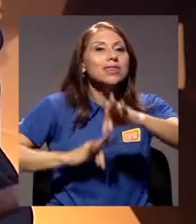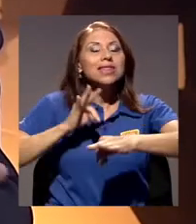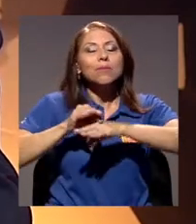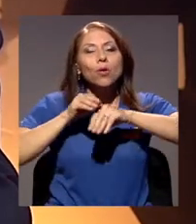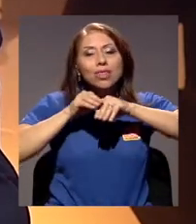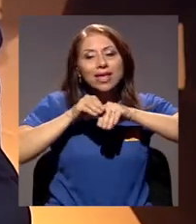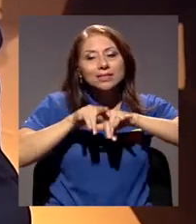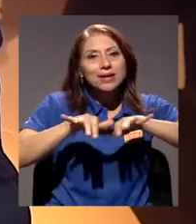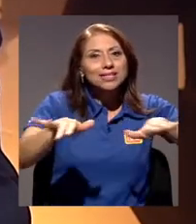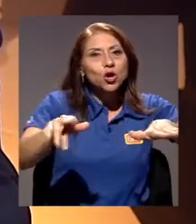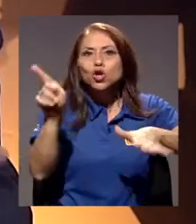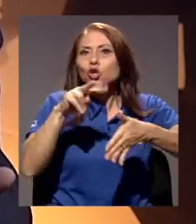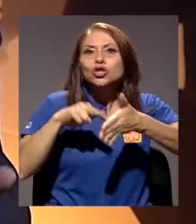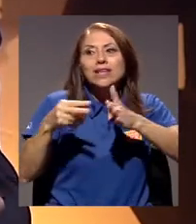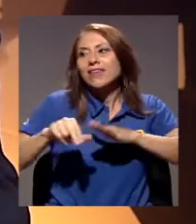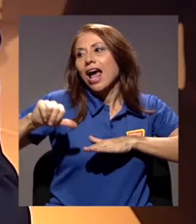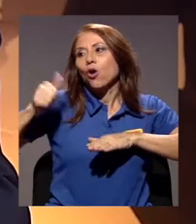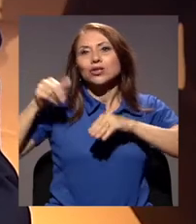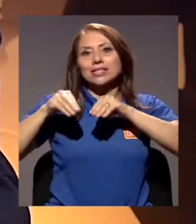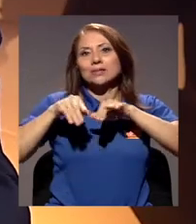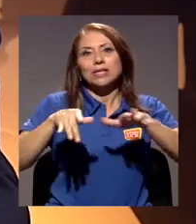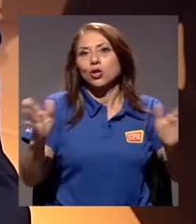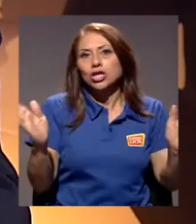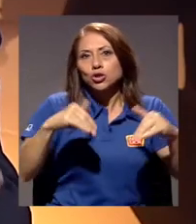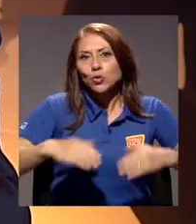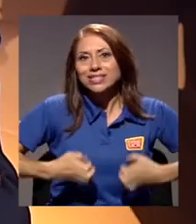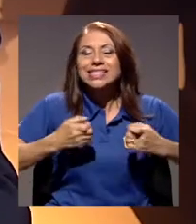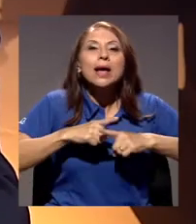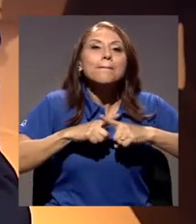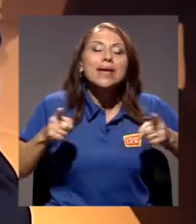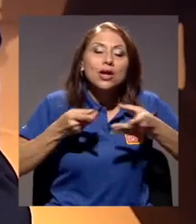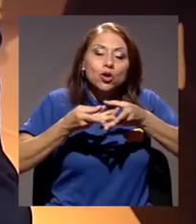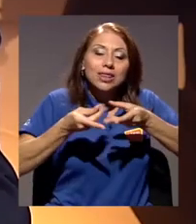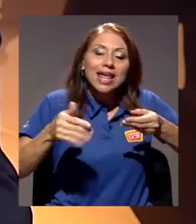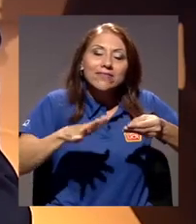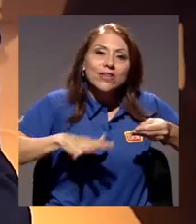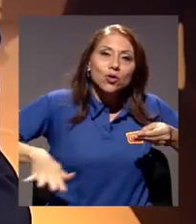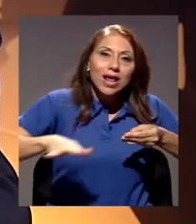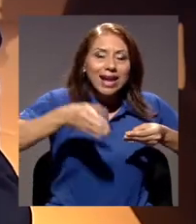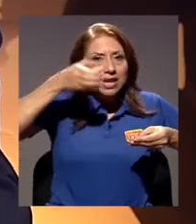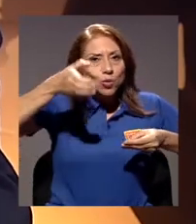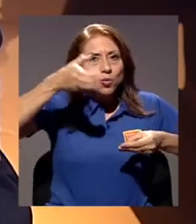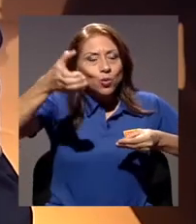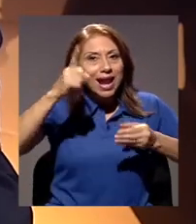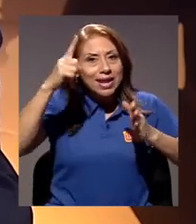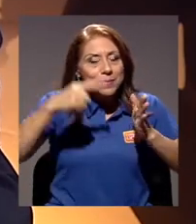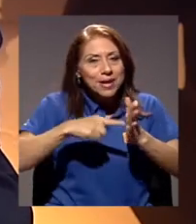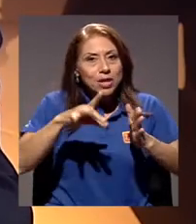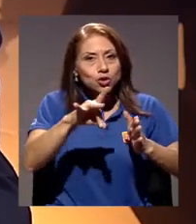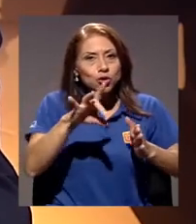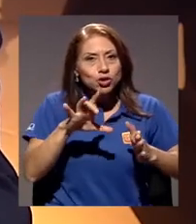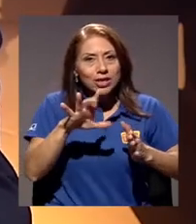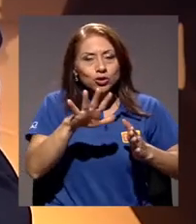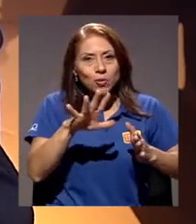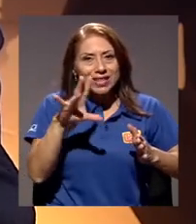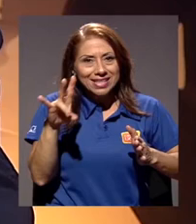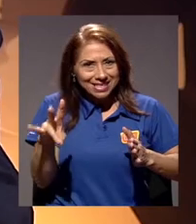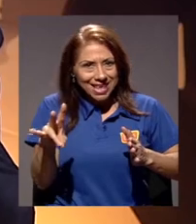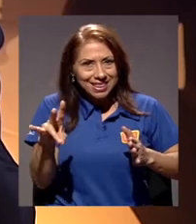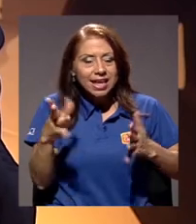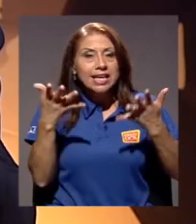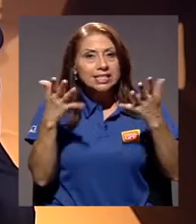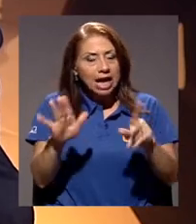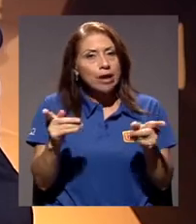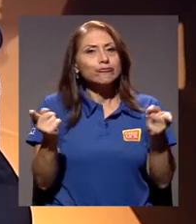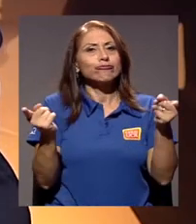existan relaciones pero territorialmente y culturalmente en 1857 se